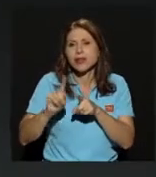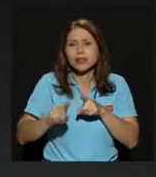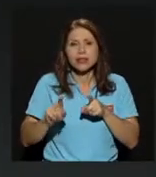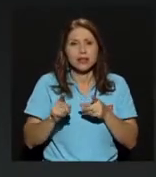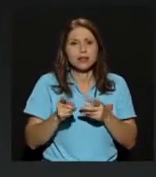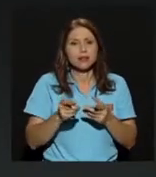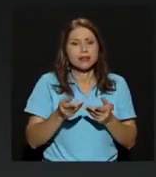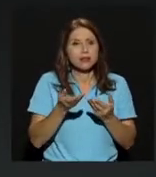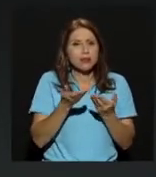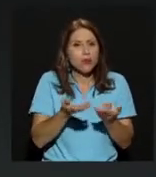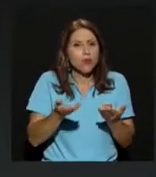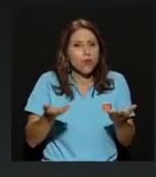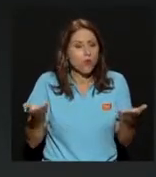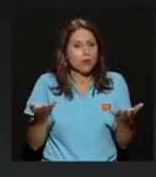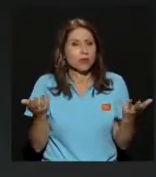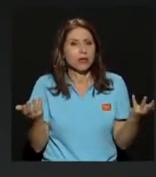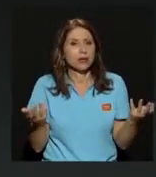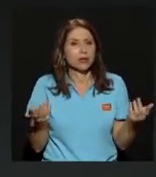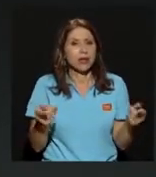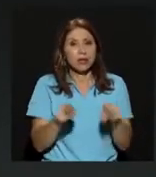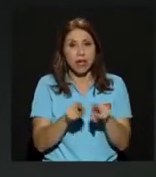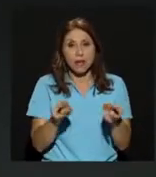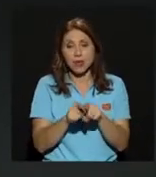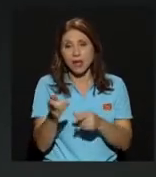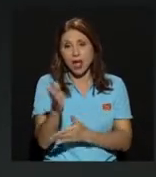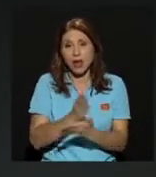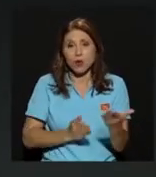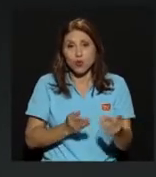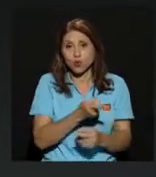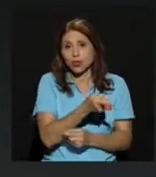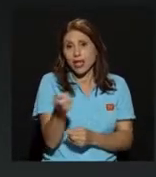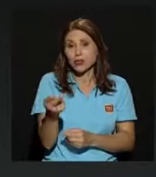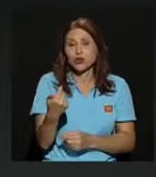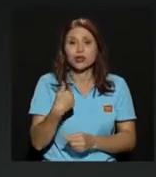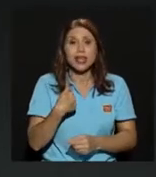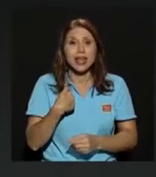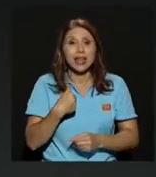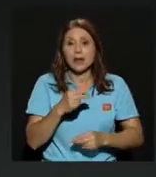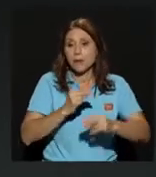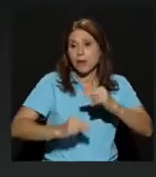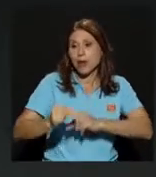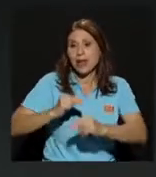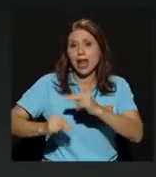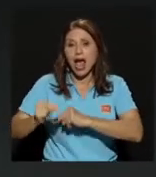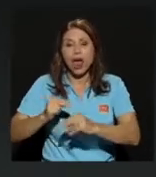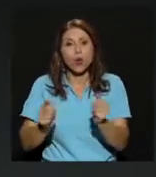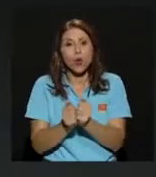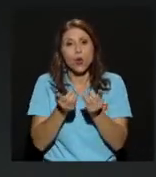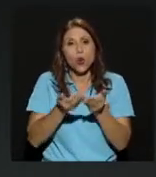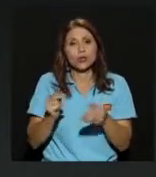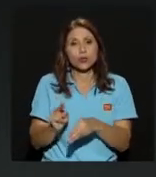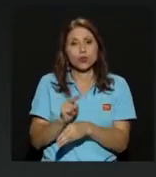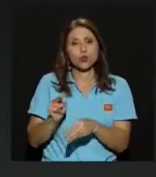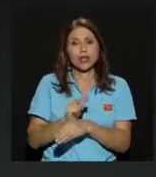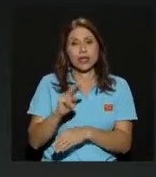adecuadas incluso hasta algunos de esos tienen mercado de segunda mano yo general tiendo a usar mucho